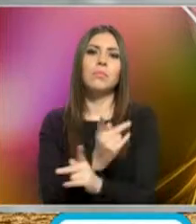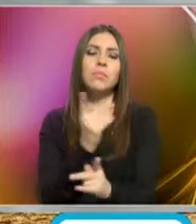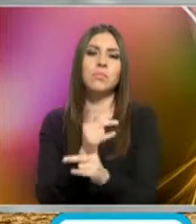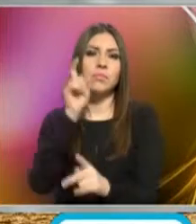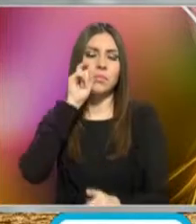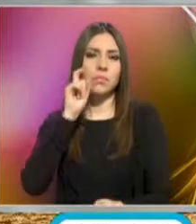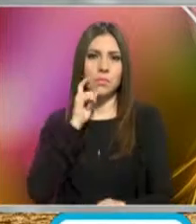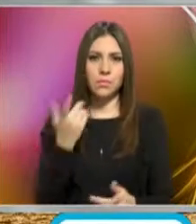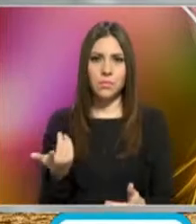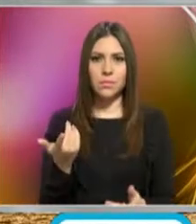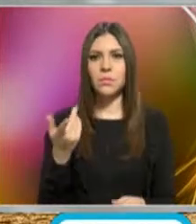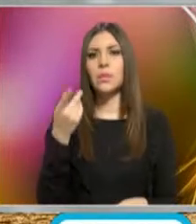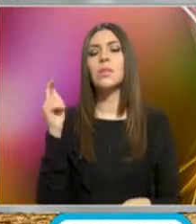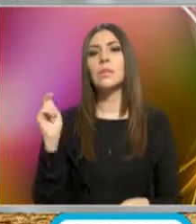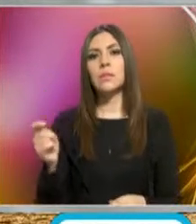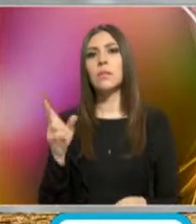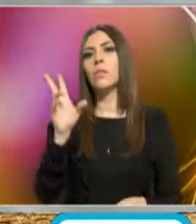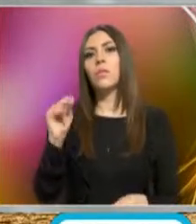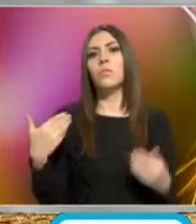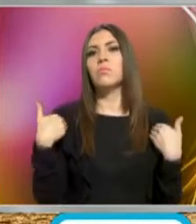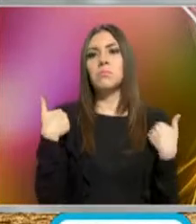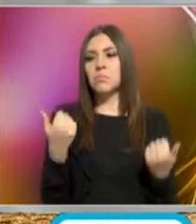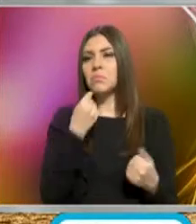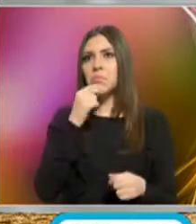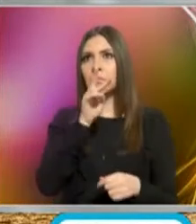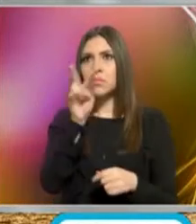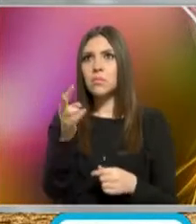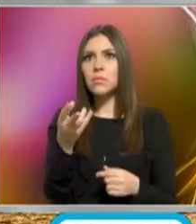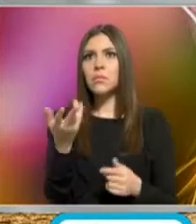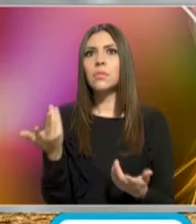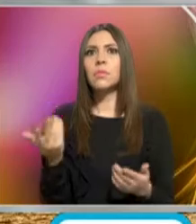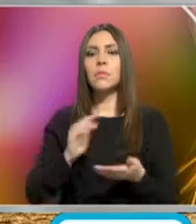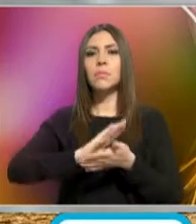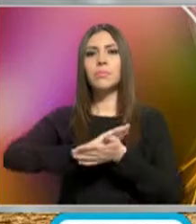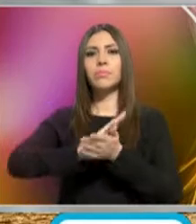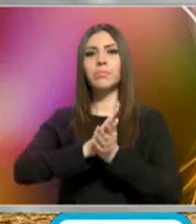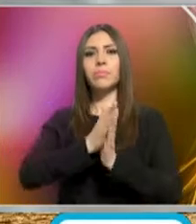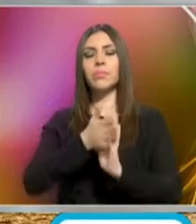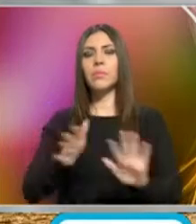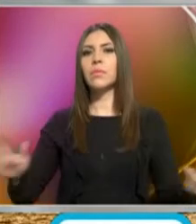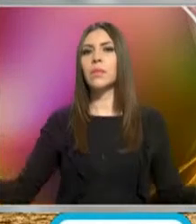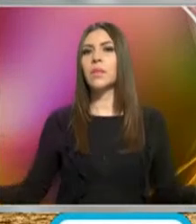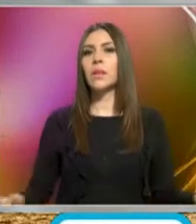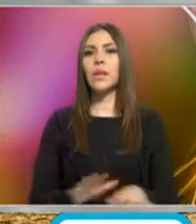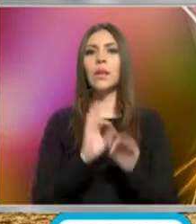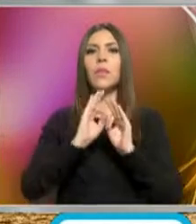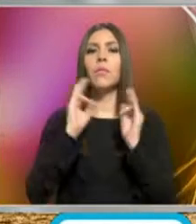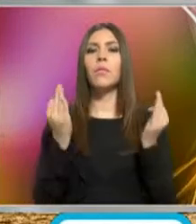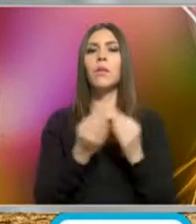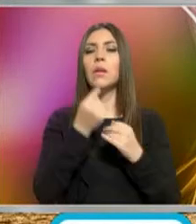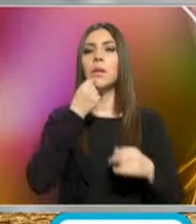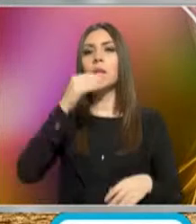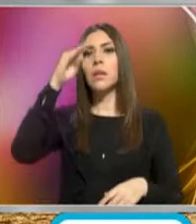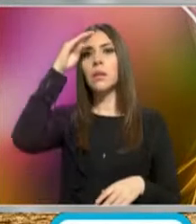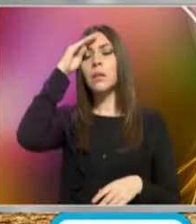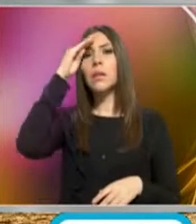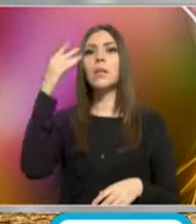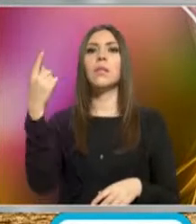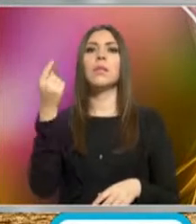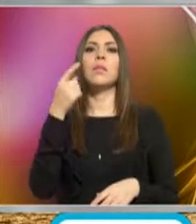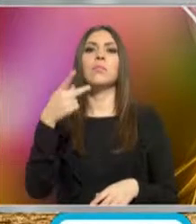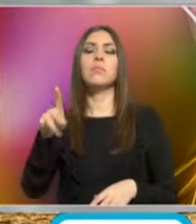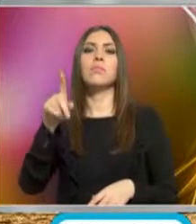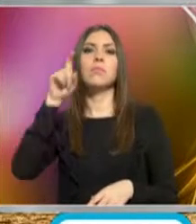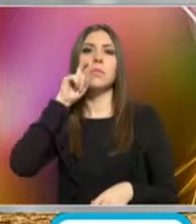no Claro. entiende No y entiende, tergiversa totalmente su sentido de la sexualidad. Sí. Sí. ¿No? Donde vemos penes